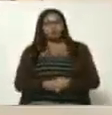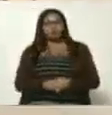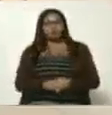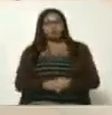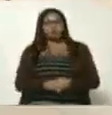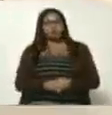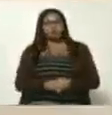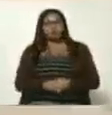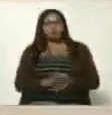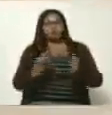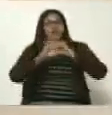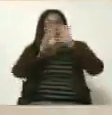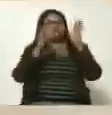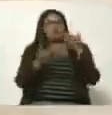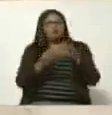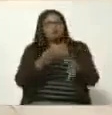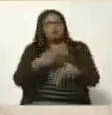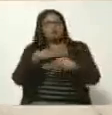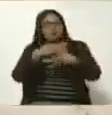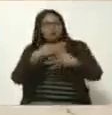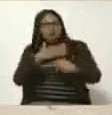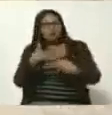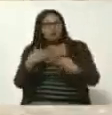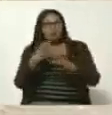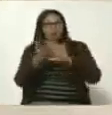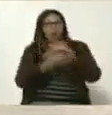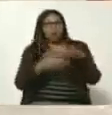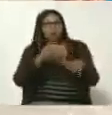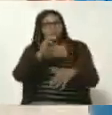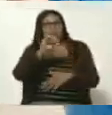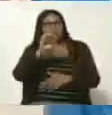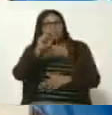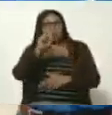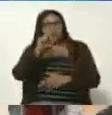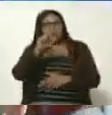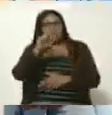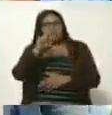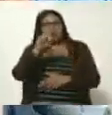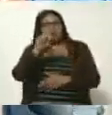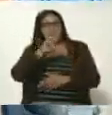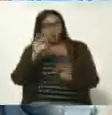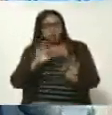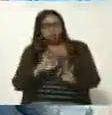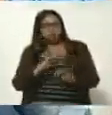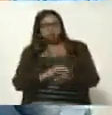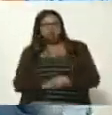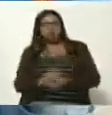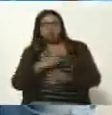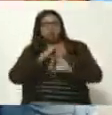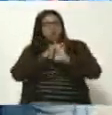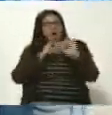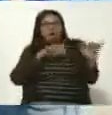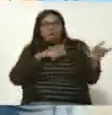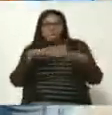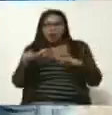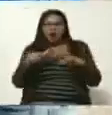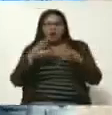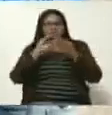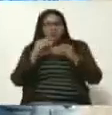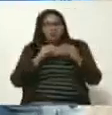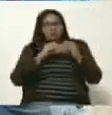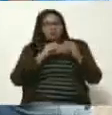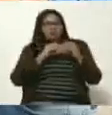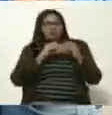actores políticos por la crisis de Monómeros. Ahora bien, ya hemos hablado sobre el tema del manejo irregular,